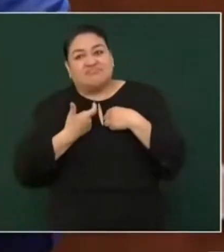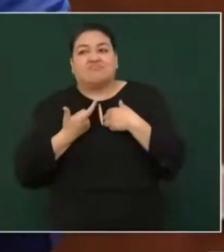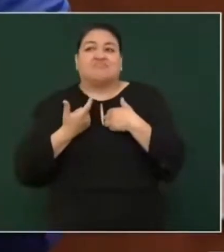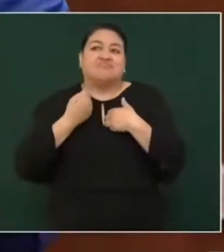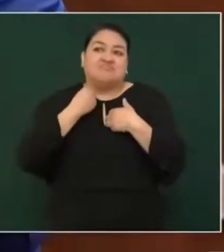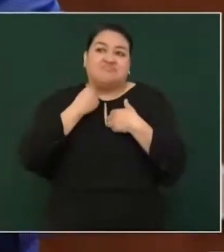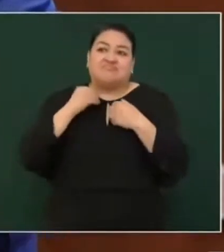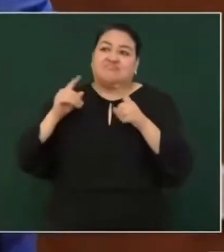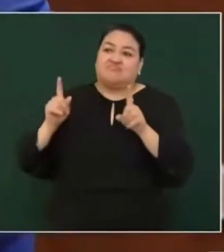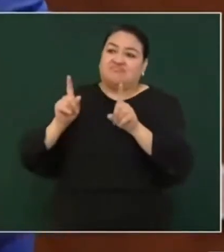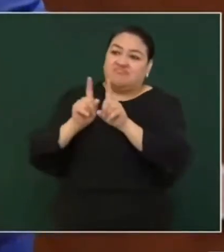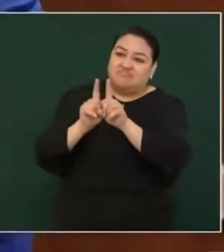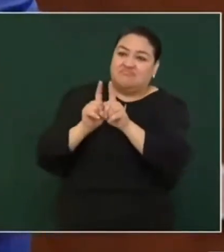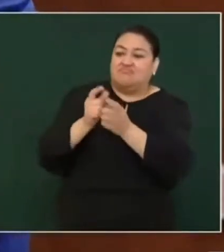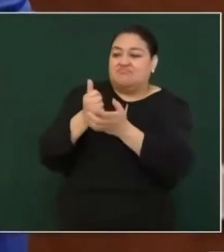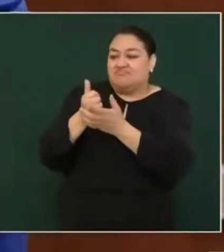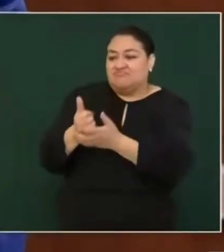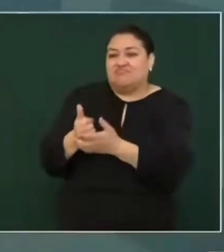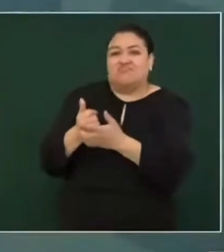asesores,